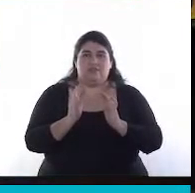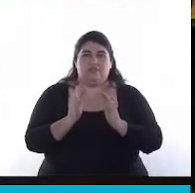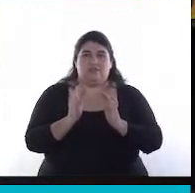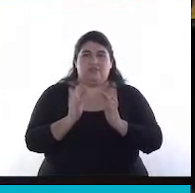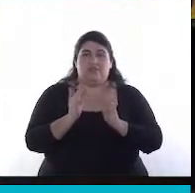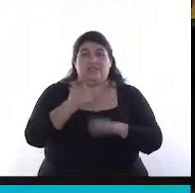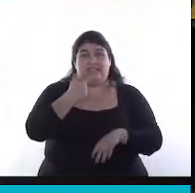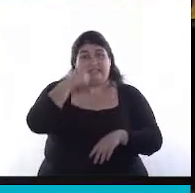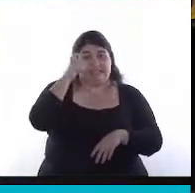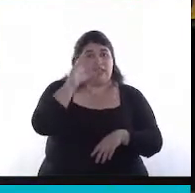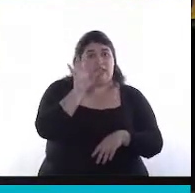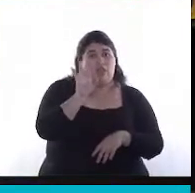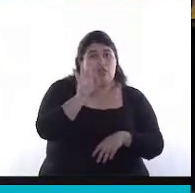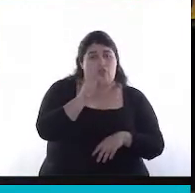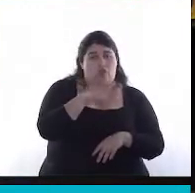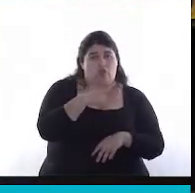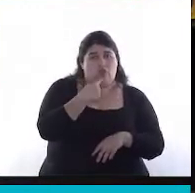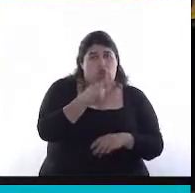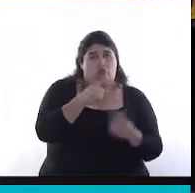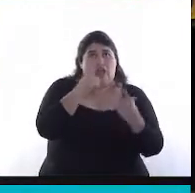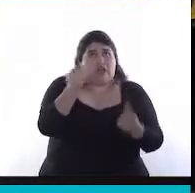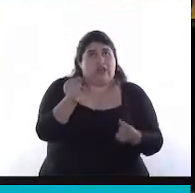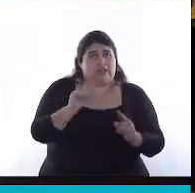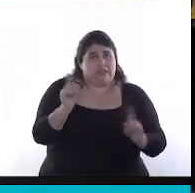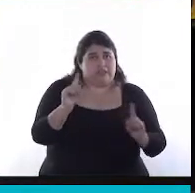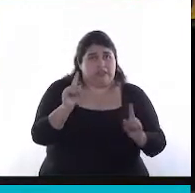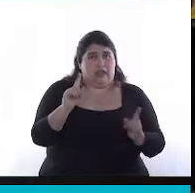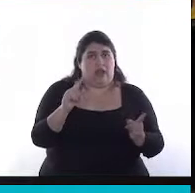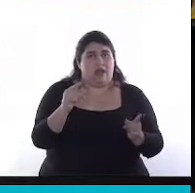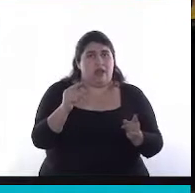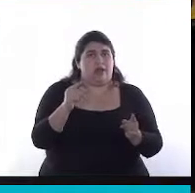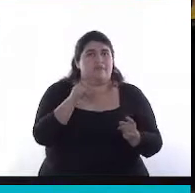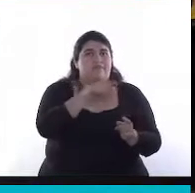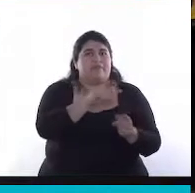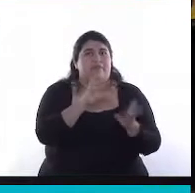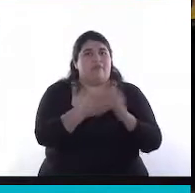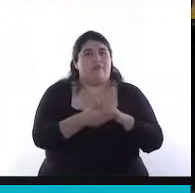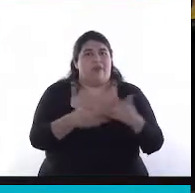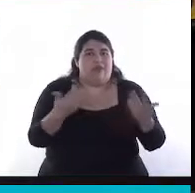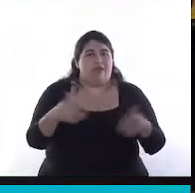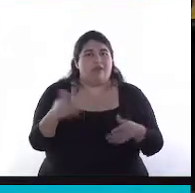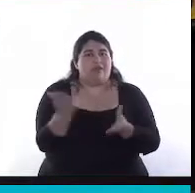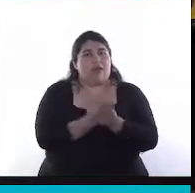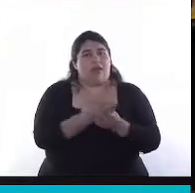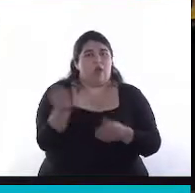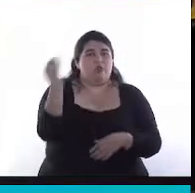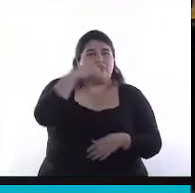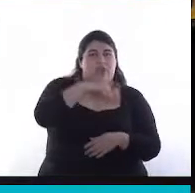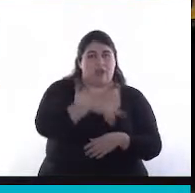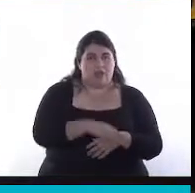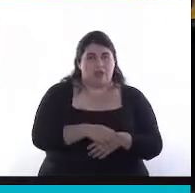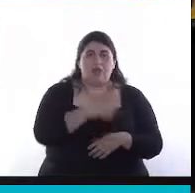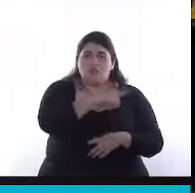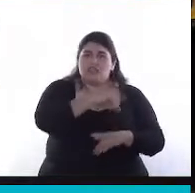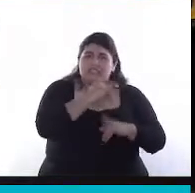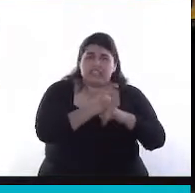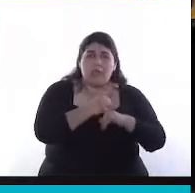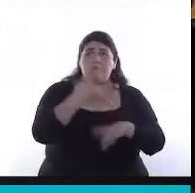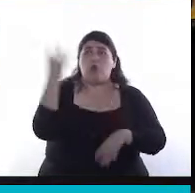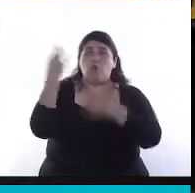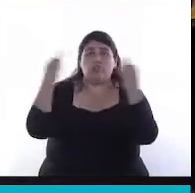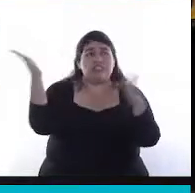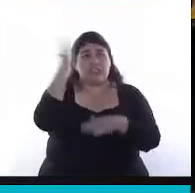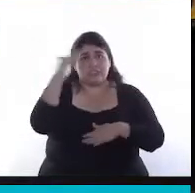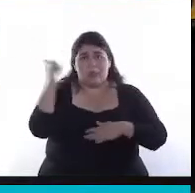secco cuestiona que se le arma una causa porque se presentó en cada oportunidad que la justicia se le